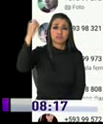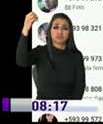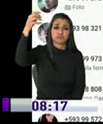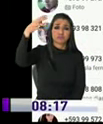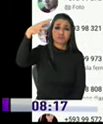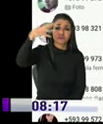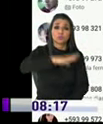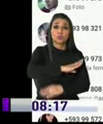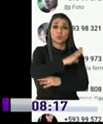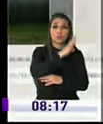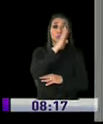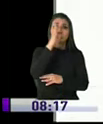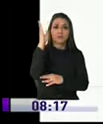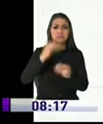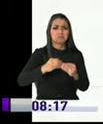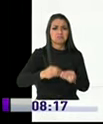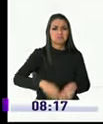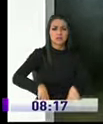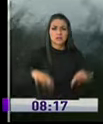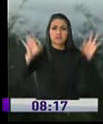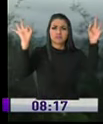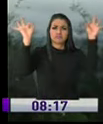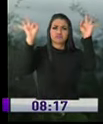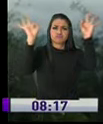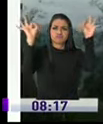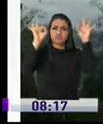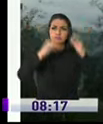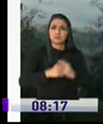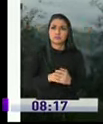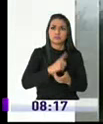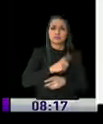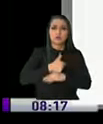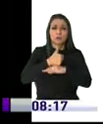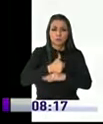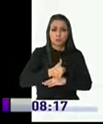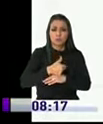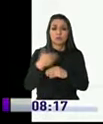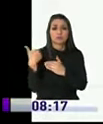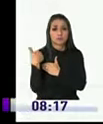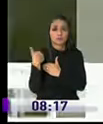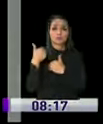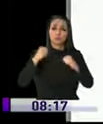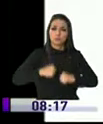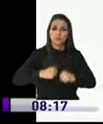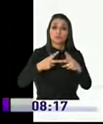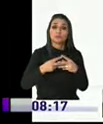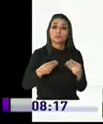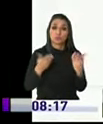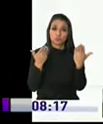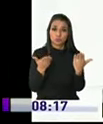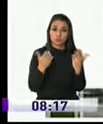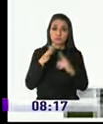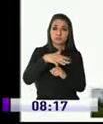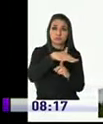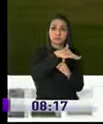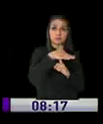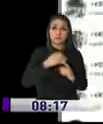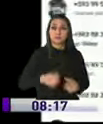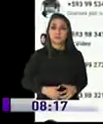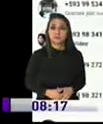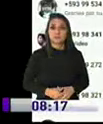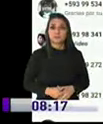Un desperdicio de electricidad, por favor, a las autoridades respectivas para que puedan hacer algo en este parque.